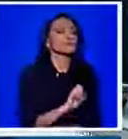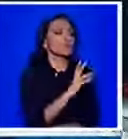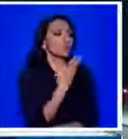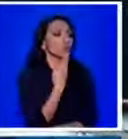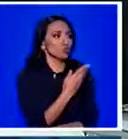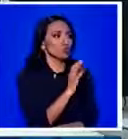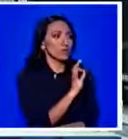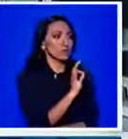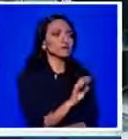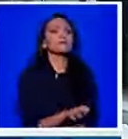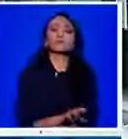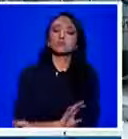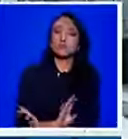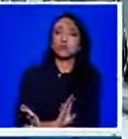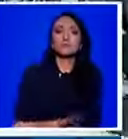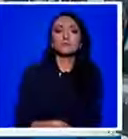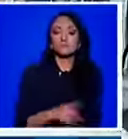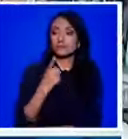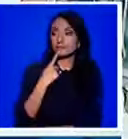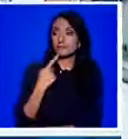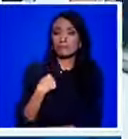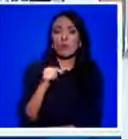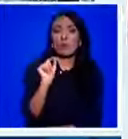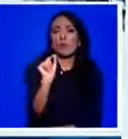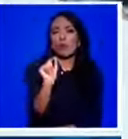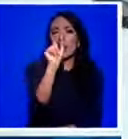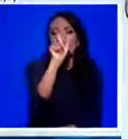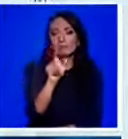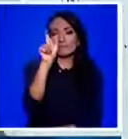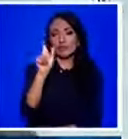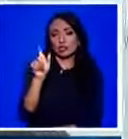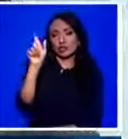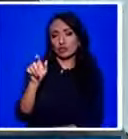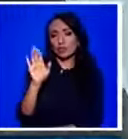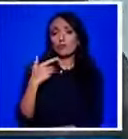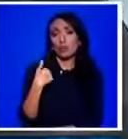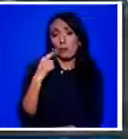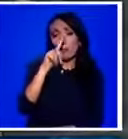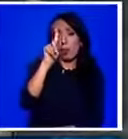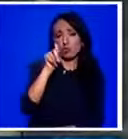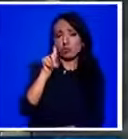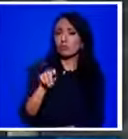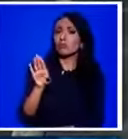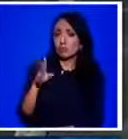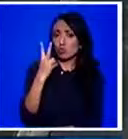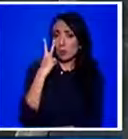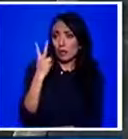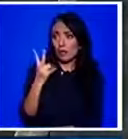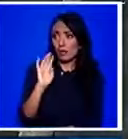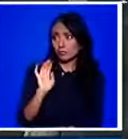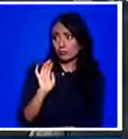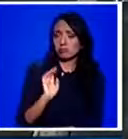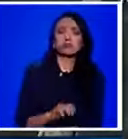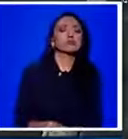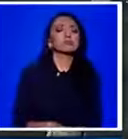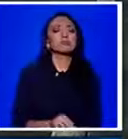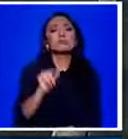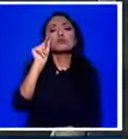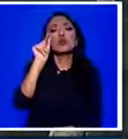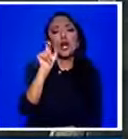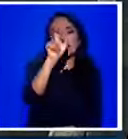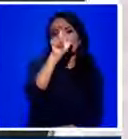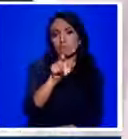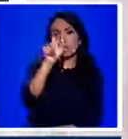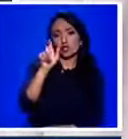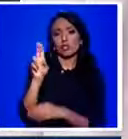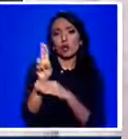muy gentil. Gracias por la información. Vamos a seguir recorriendo y consultando. Justamente ustedes escuchan, miren, baja la afluencia